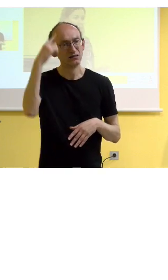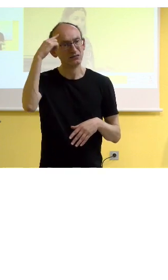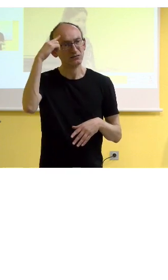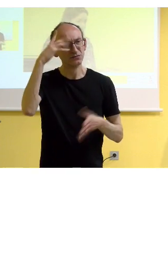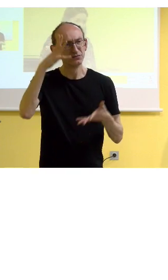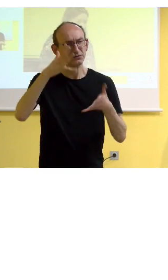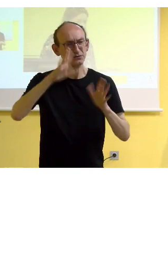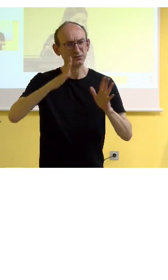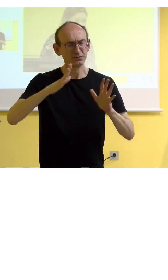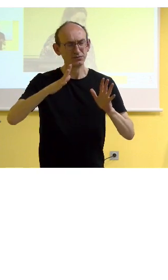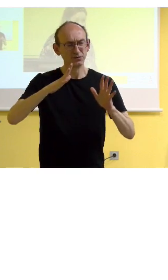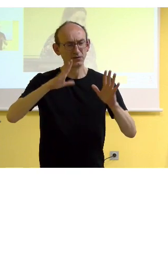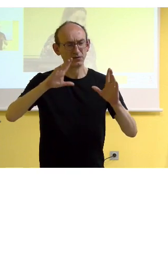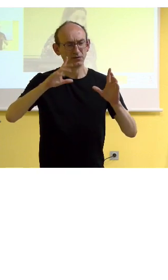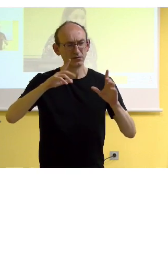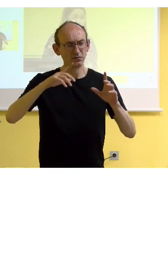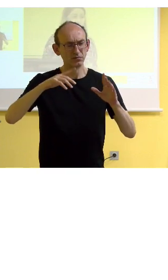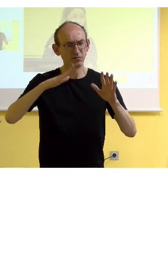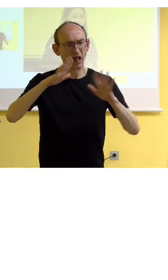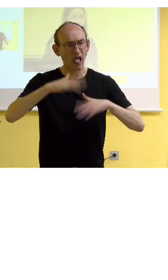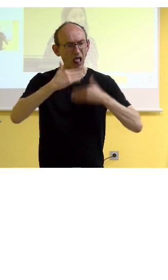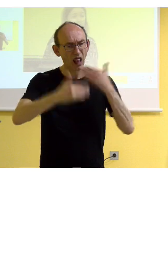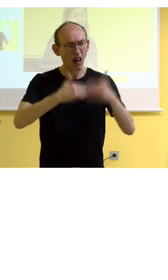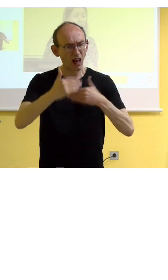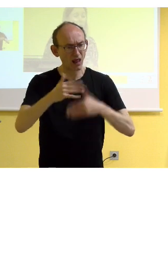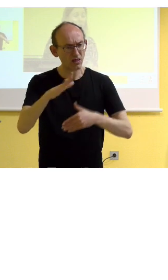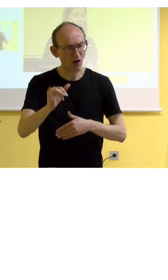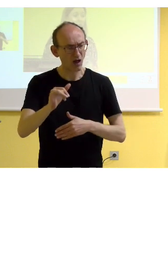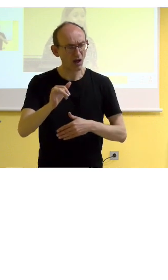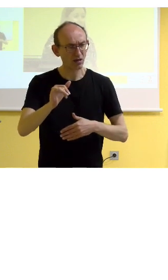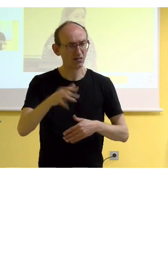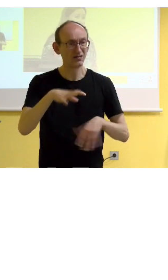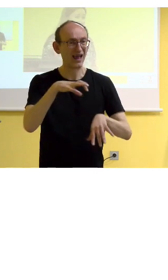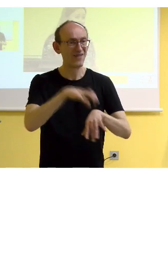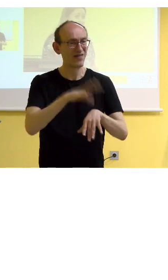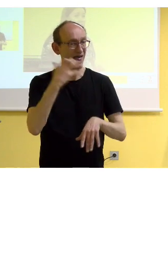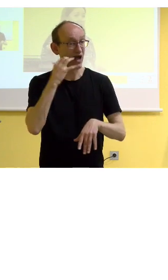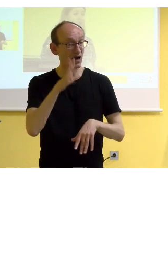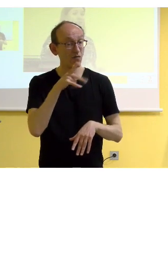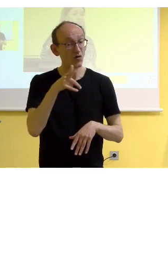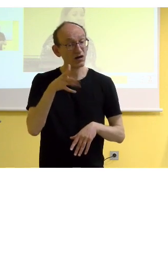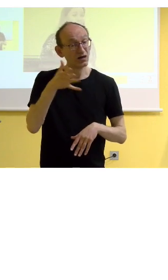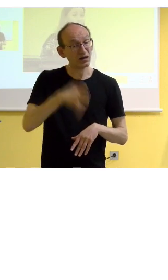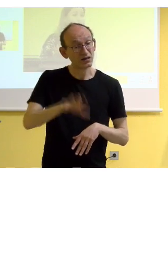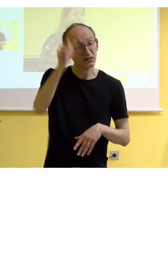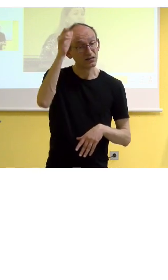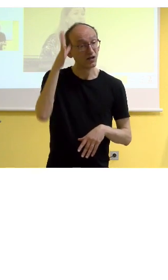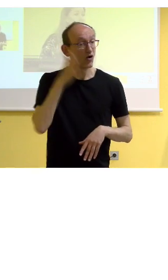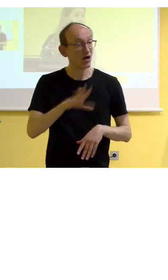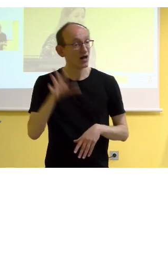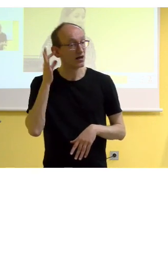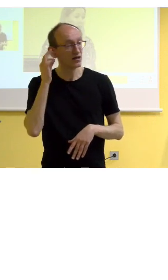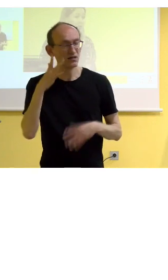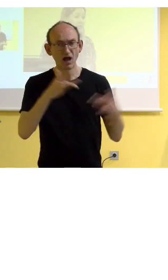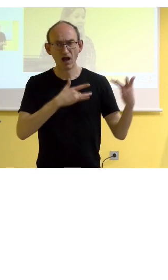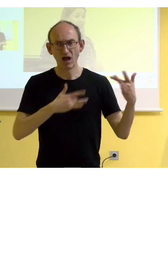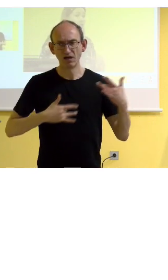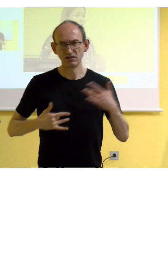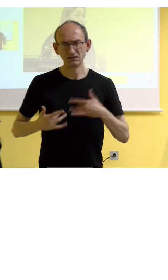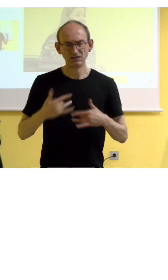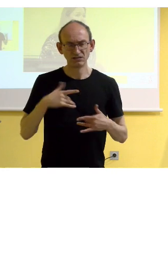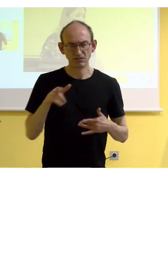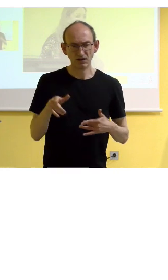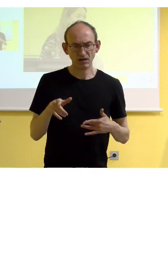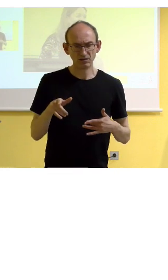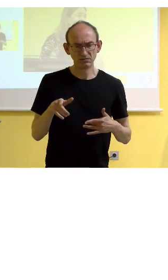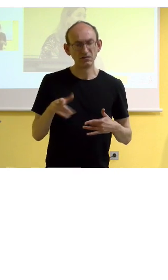enfermedades raras, o sea, ahí son los padres, pero es porque ese niño o esa niña tiene unos síntomas que a ti te obligan a